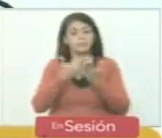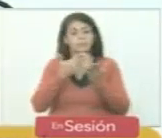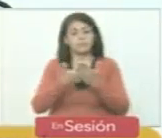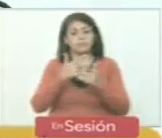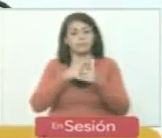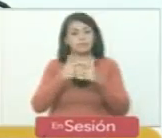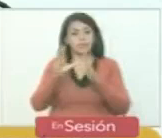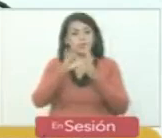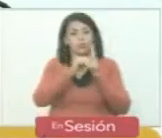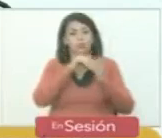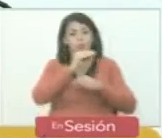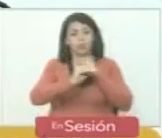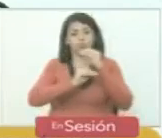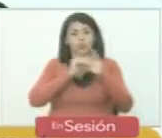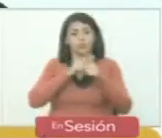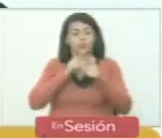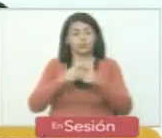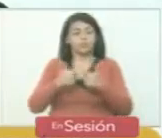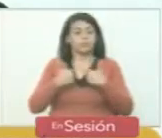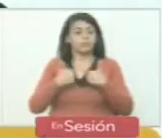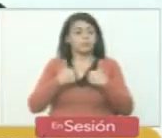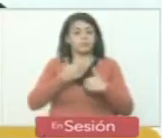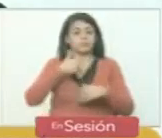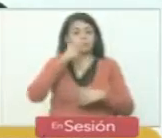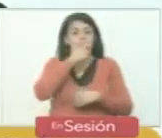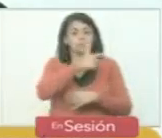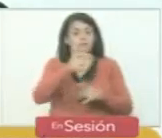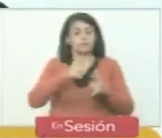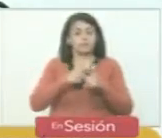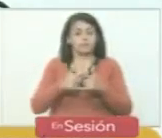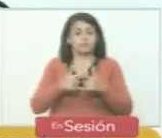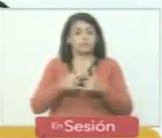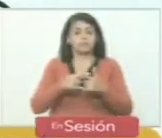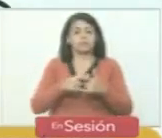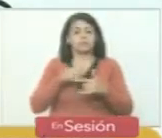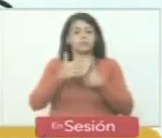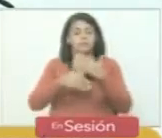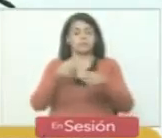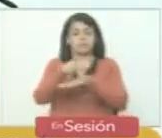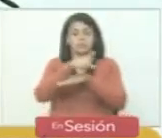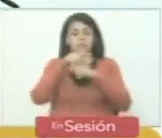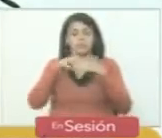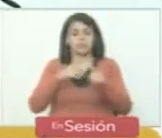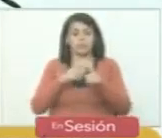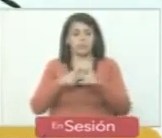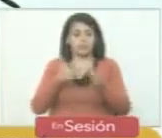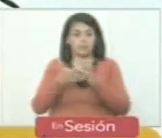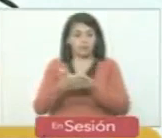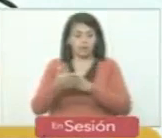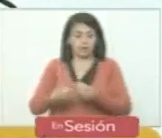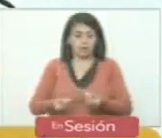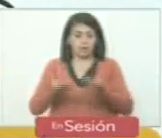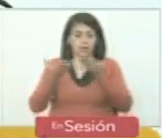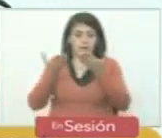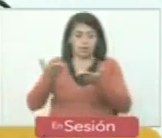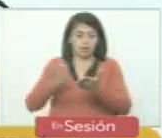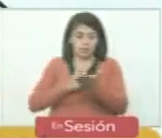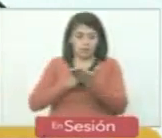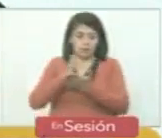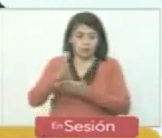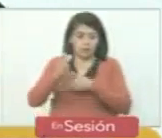del robo a que está siendo sometido nuestro pueblo, con anuencia de gobierno que se prestan para